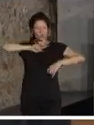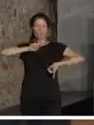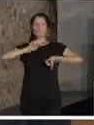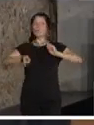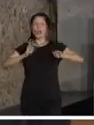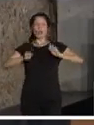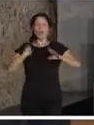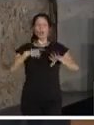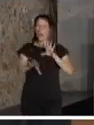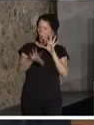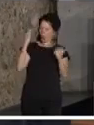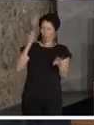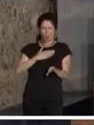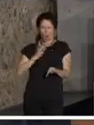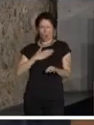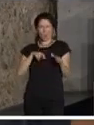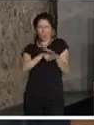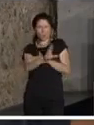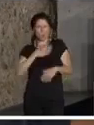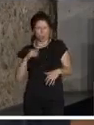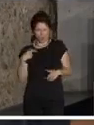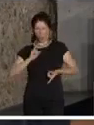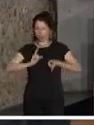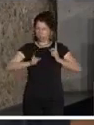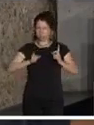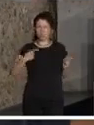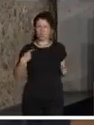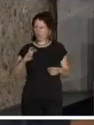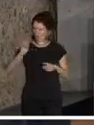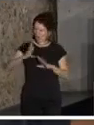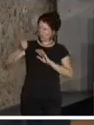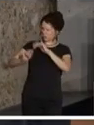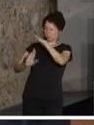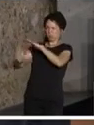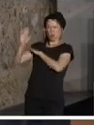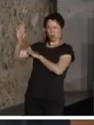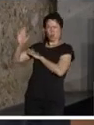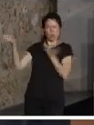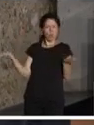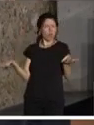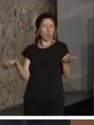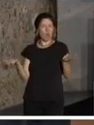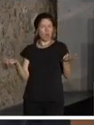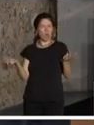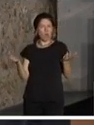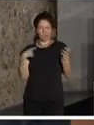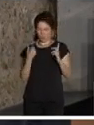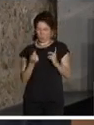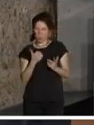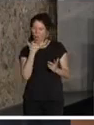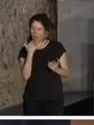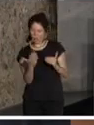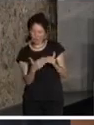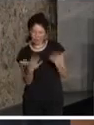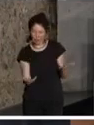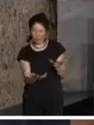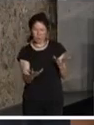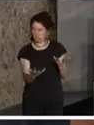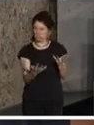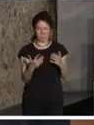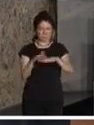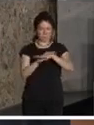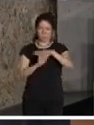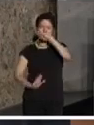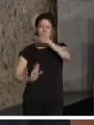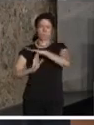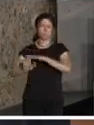que decide sobre sus recursos que impide que otros se lo lleven sin dejar más aquí que Migajas Yo creo que es la